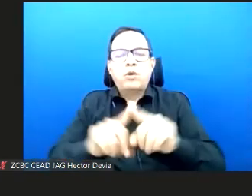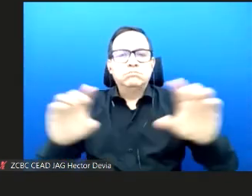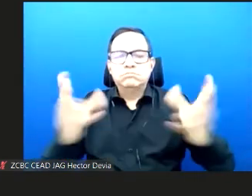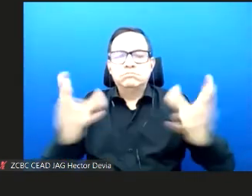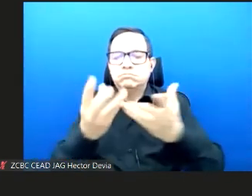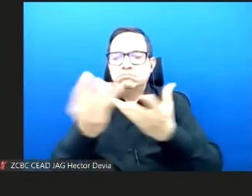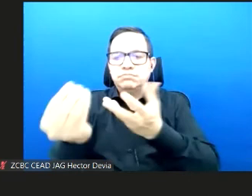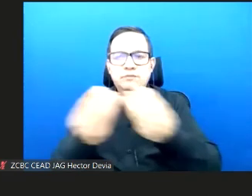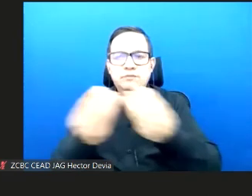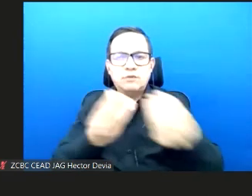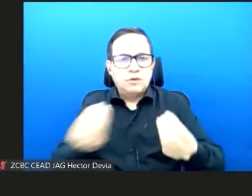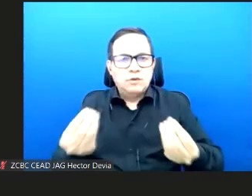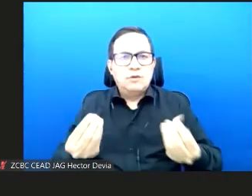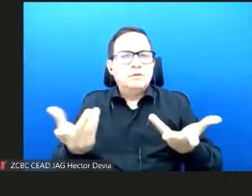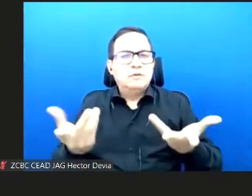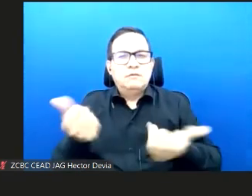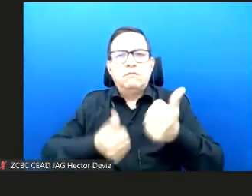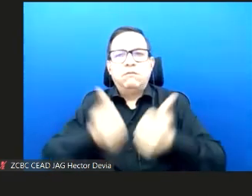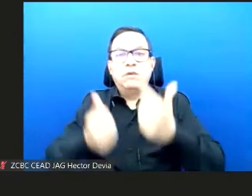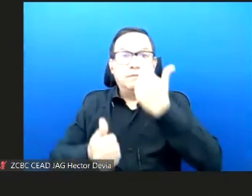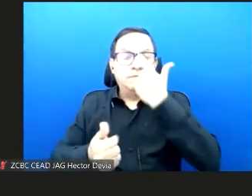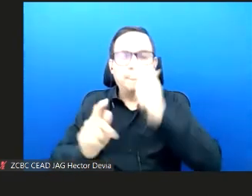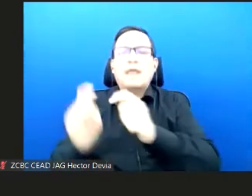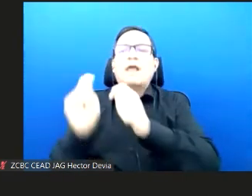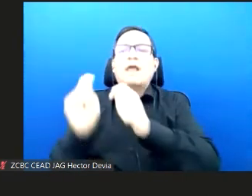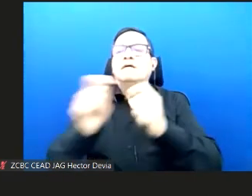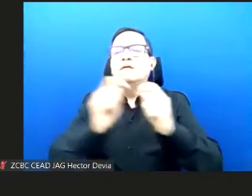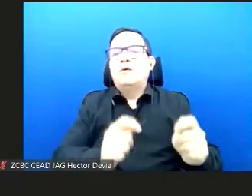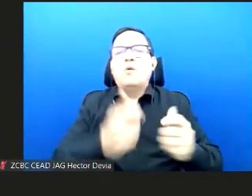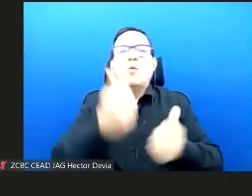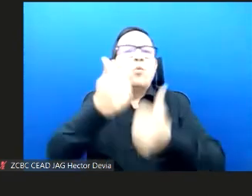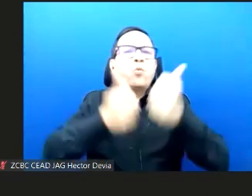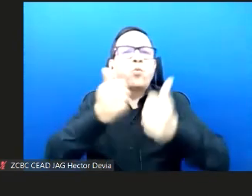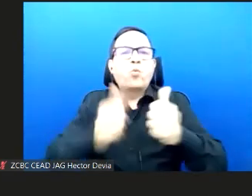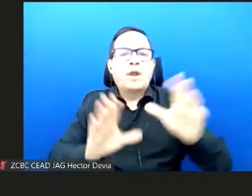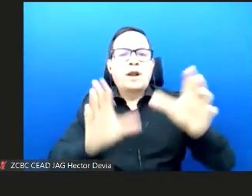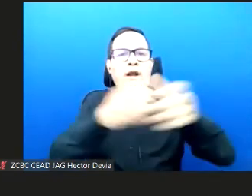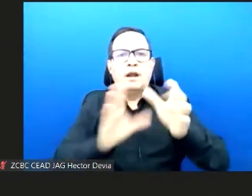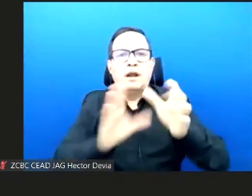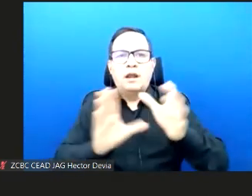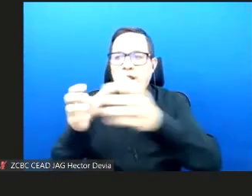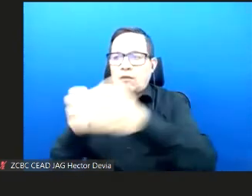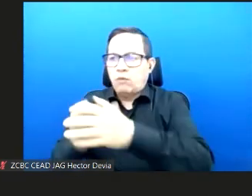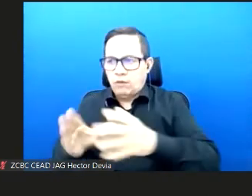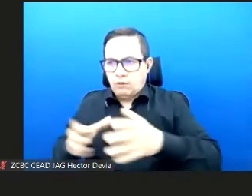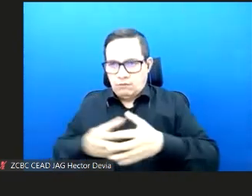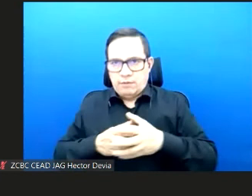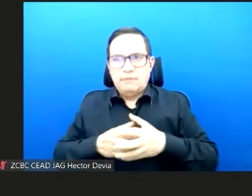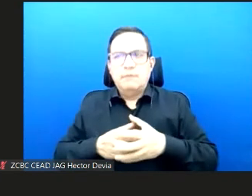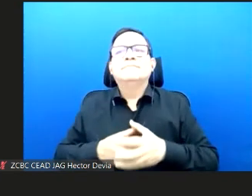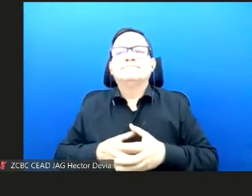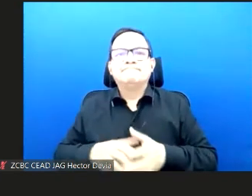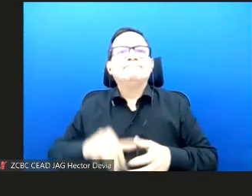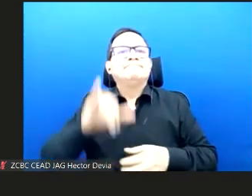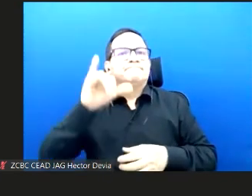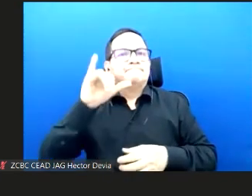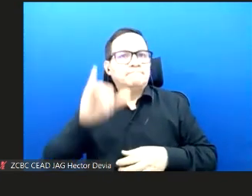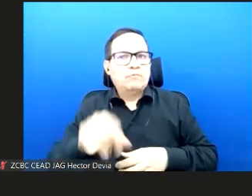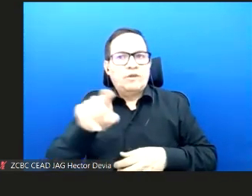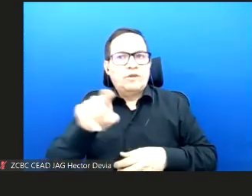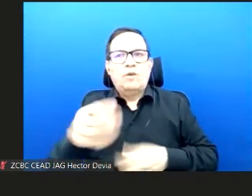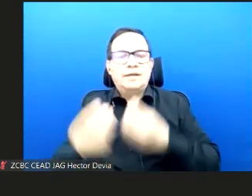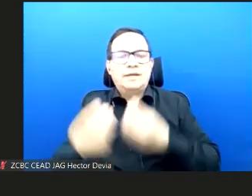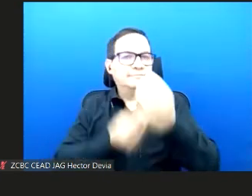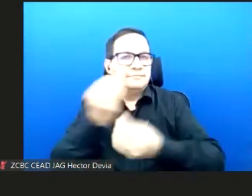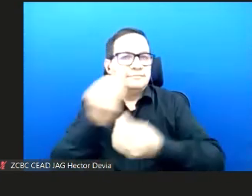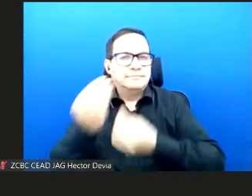determinar? Simplemente es que le demos nombre a aquello o que grafiquemos aquello que nos está planteando el ejercicio. El